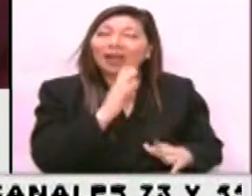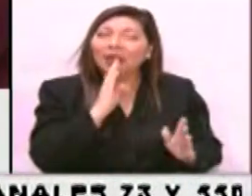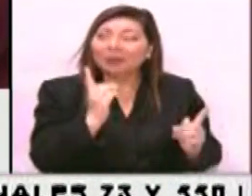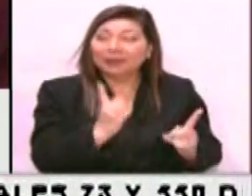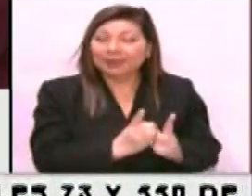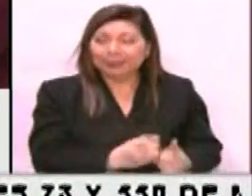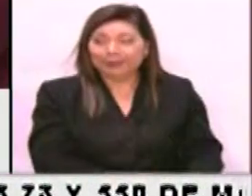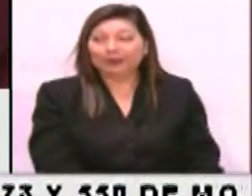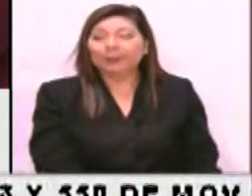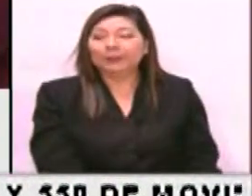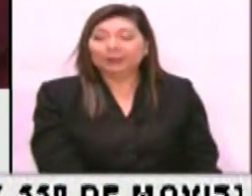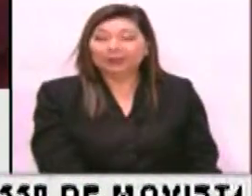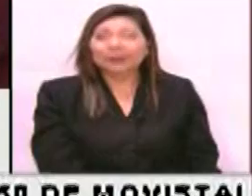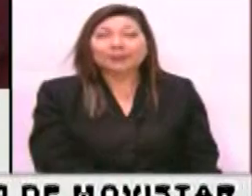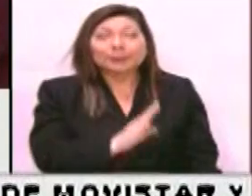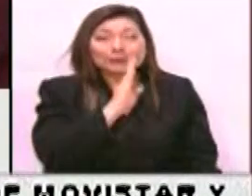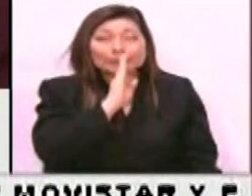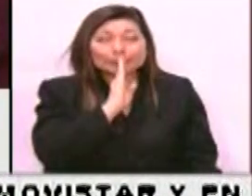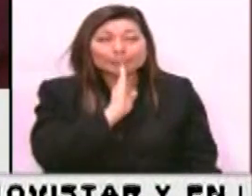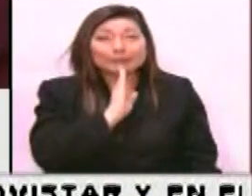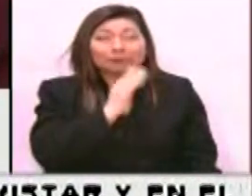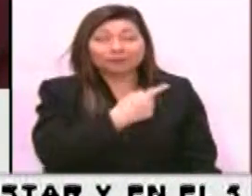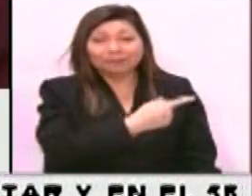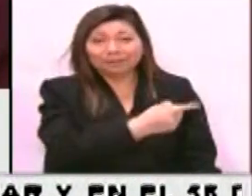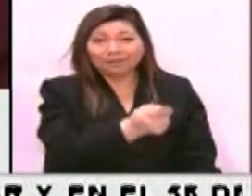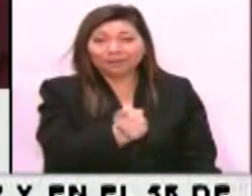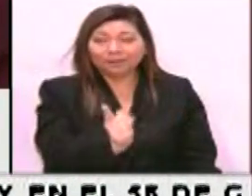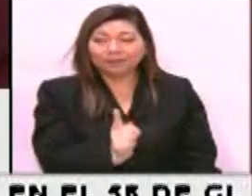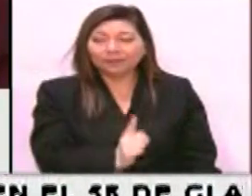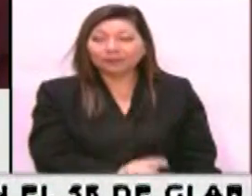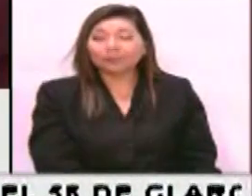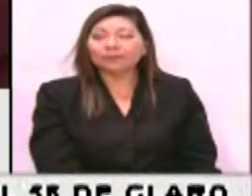agotar la paciencia de los señores parlamentarios.